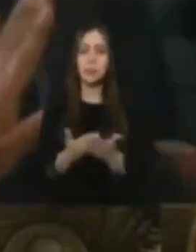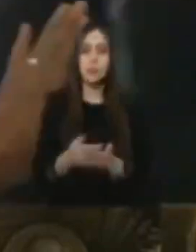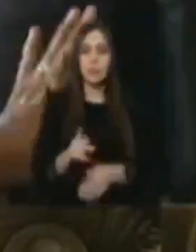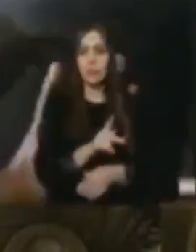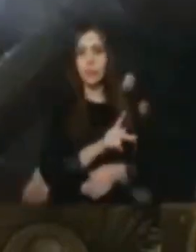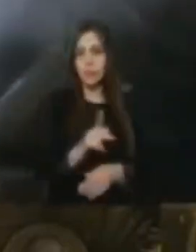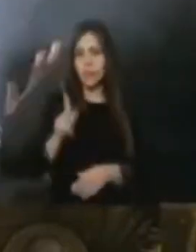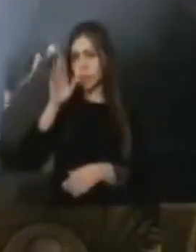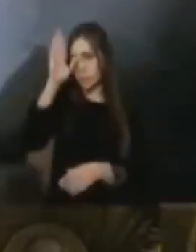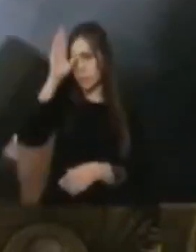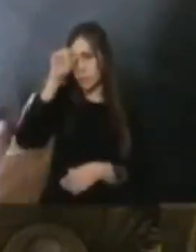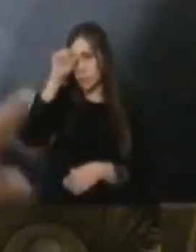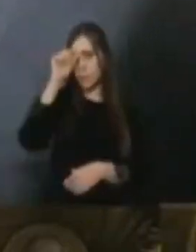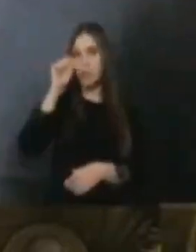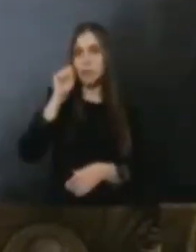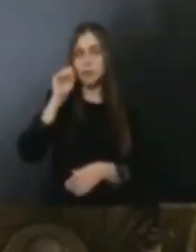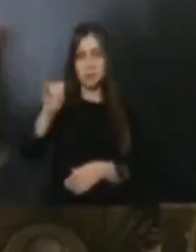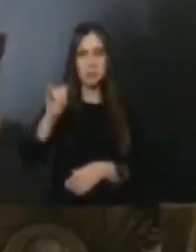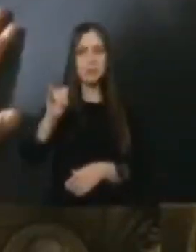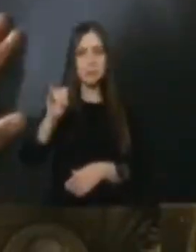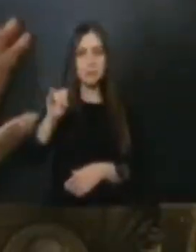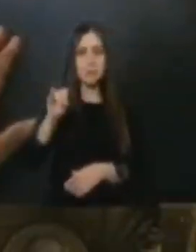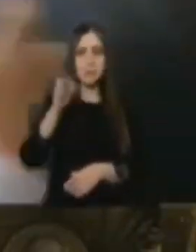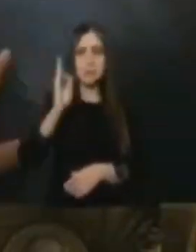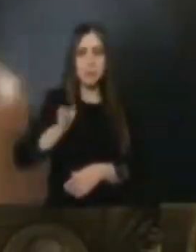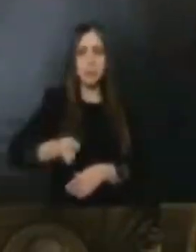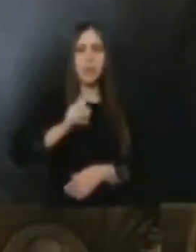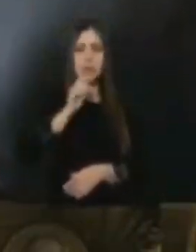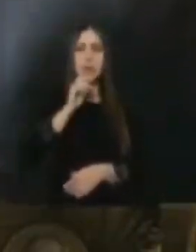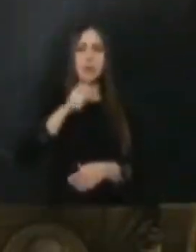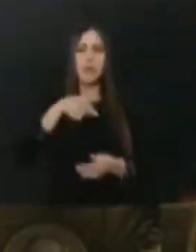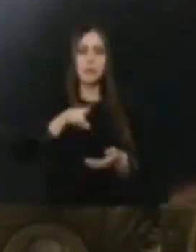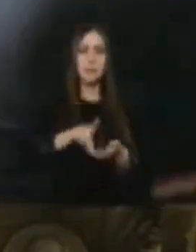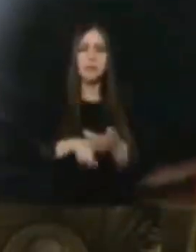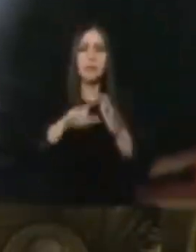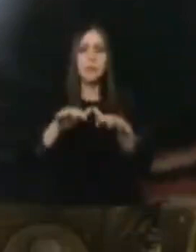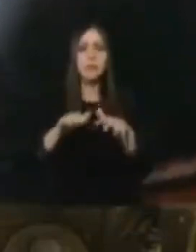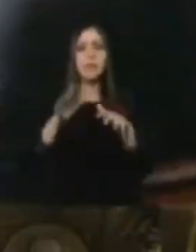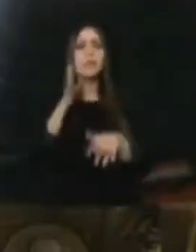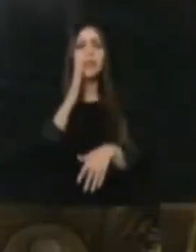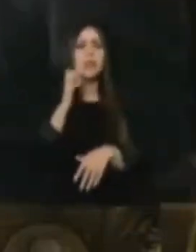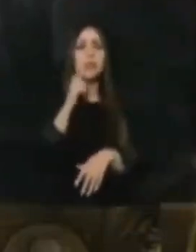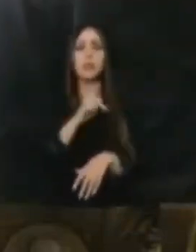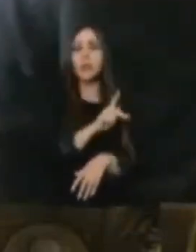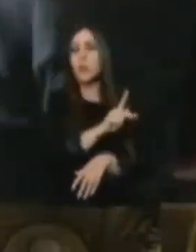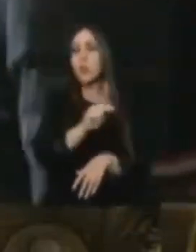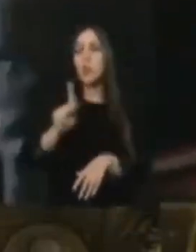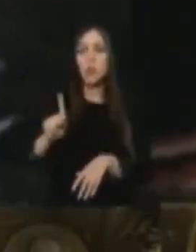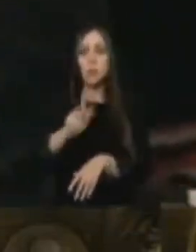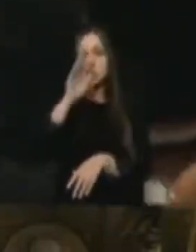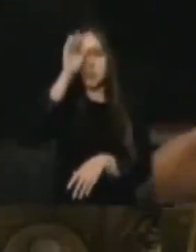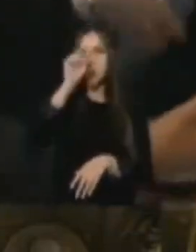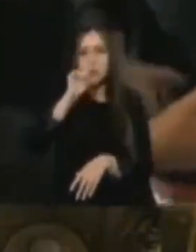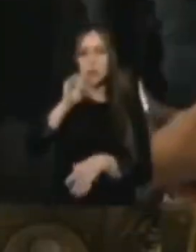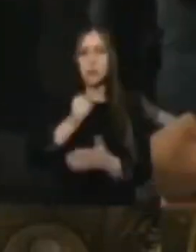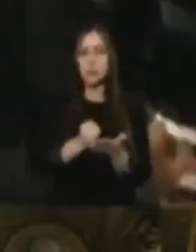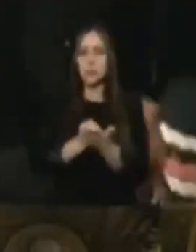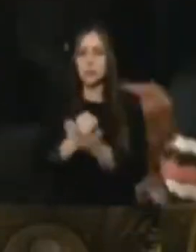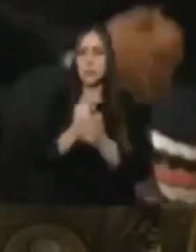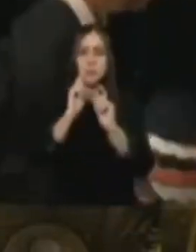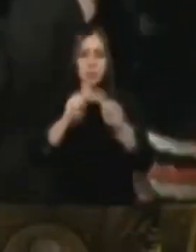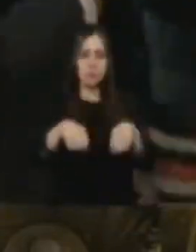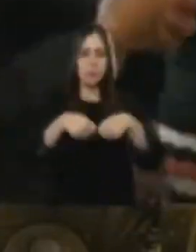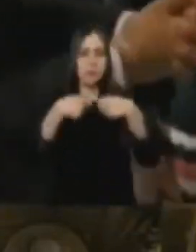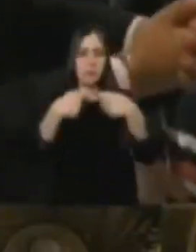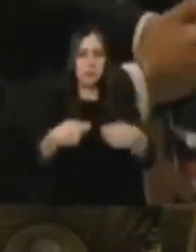al interior de la comisión como en el Pleno del Senado de la República, se decidió entregar este año